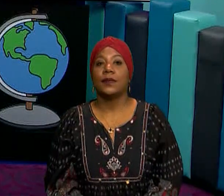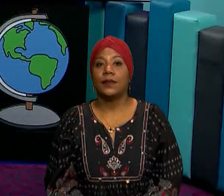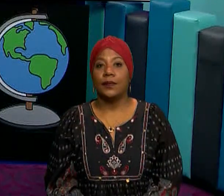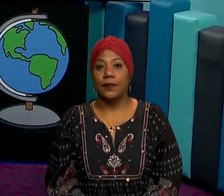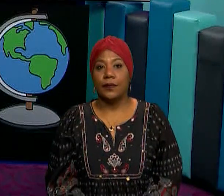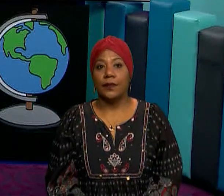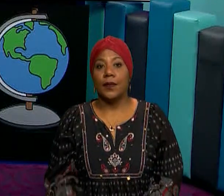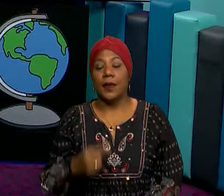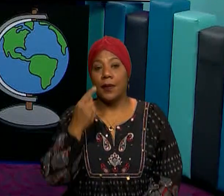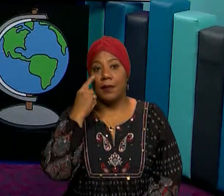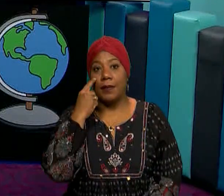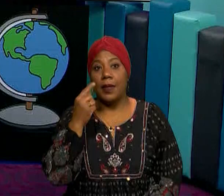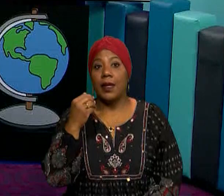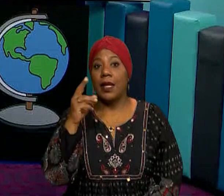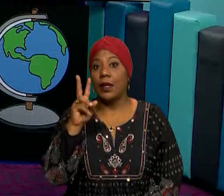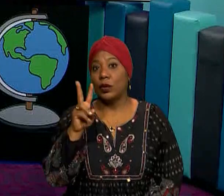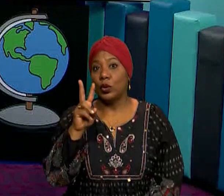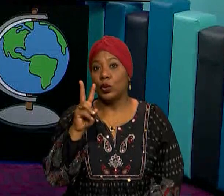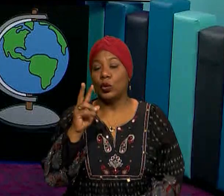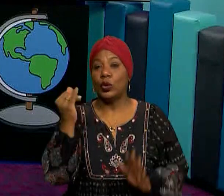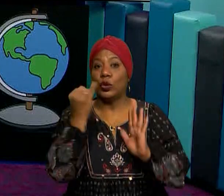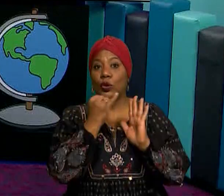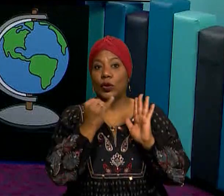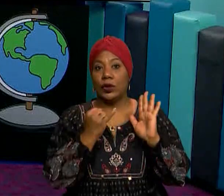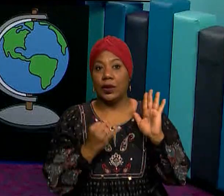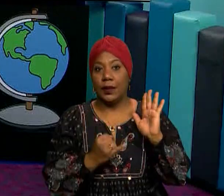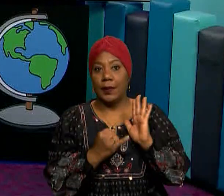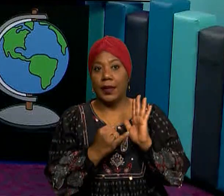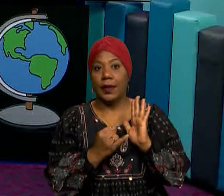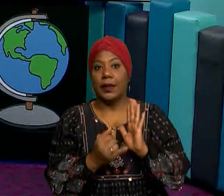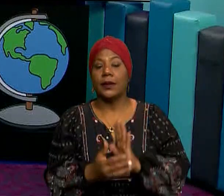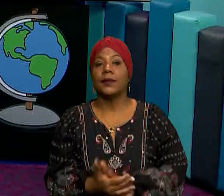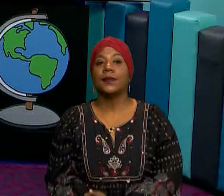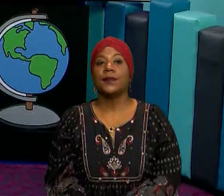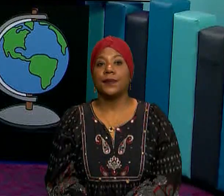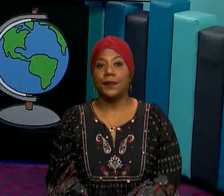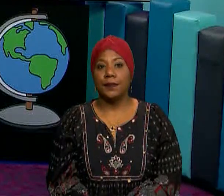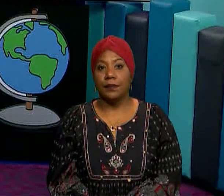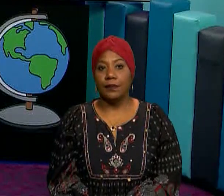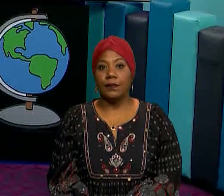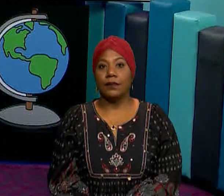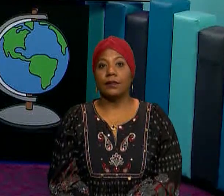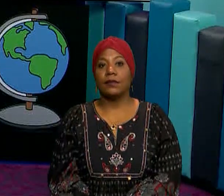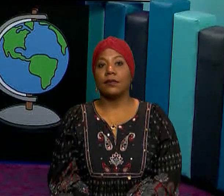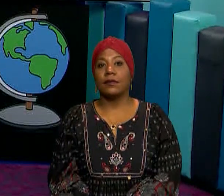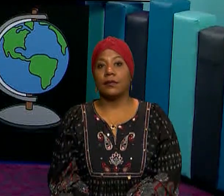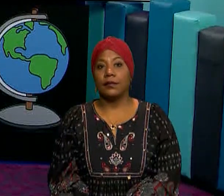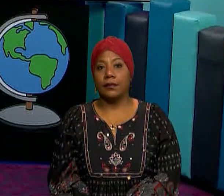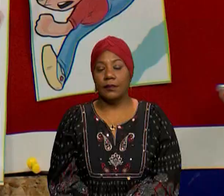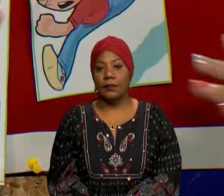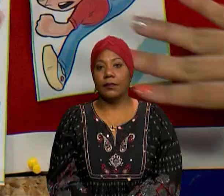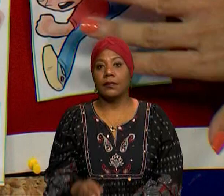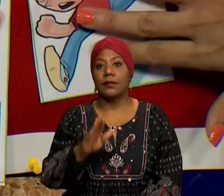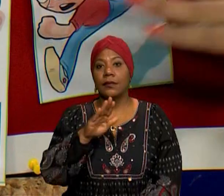unas imágenes. Ya habíamos visto, ¿verdad?, los personajes, el bosque, a un niño y a otro